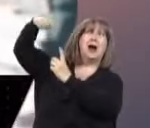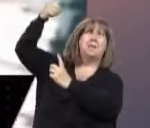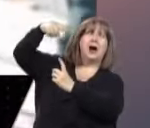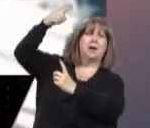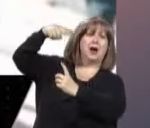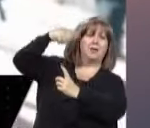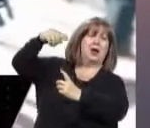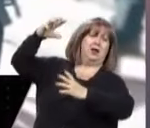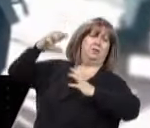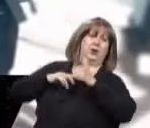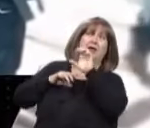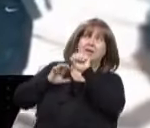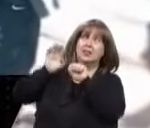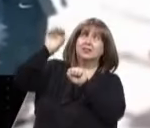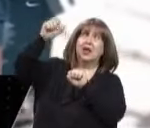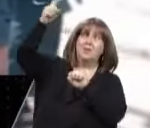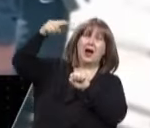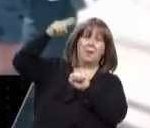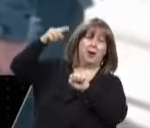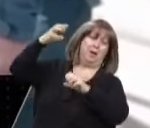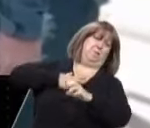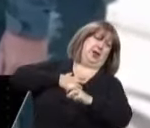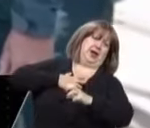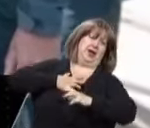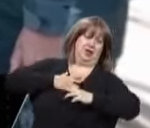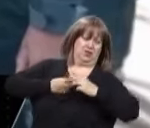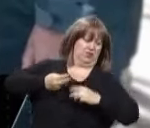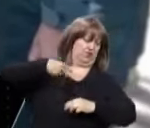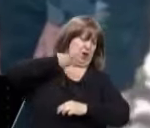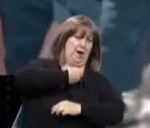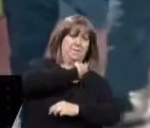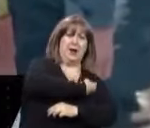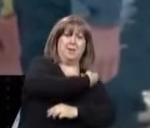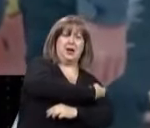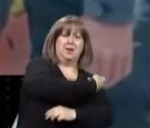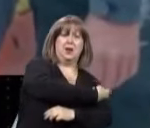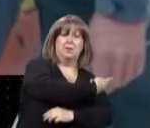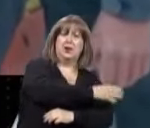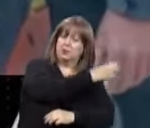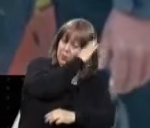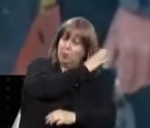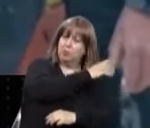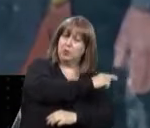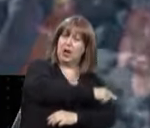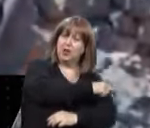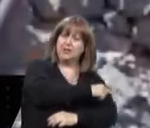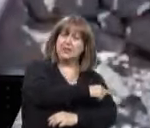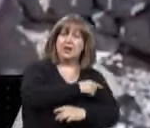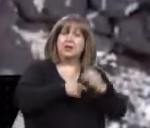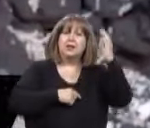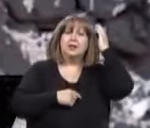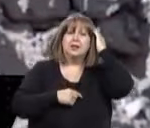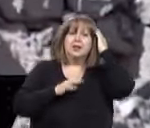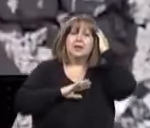esté rodando unos 200 metros aproximadamente. Es allí cuando golpea en su cabeza y se le produce